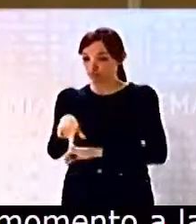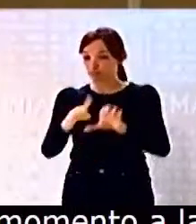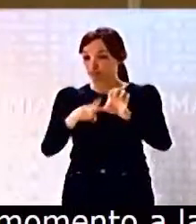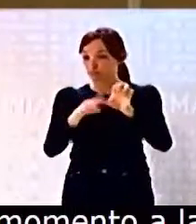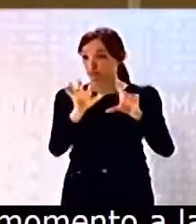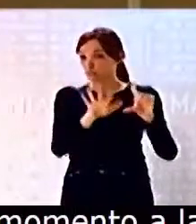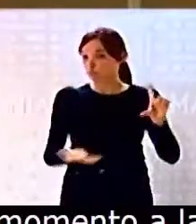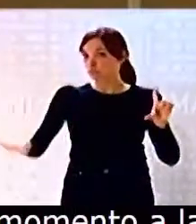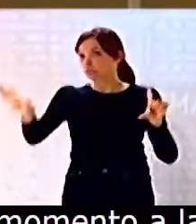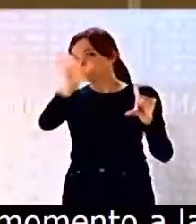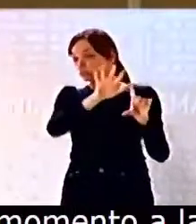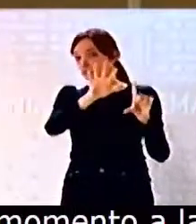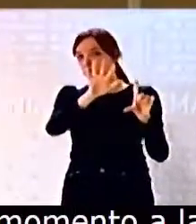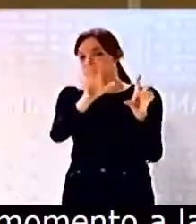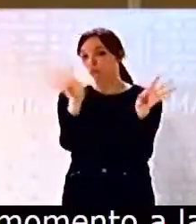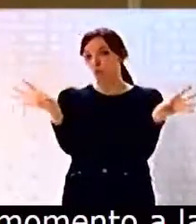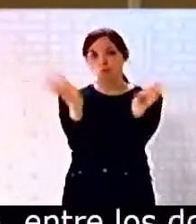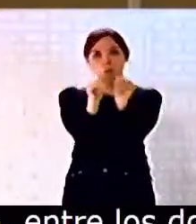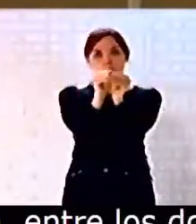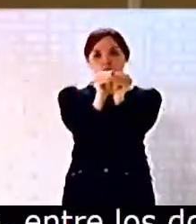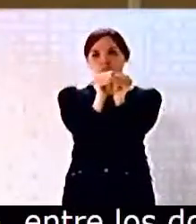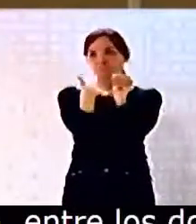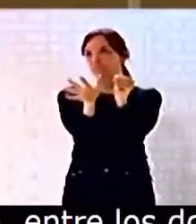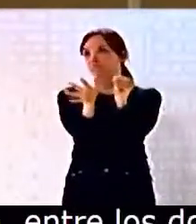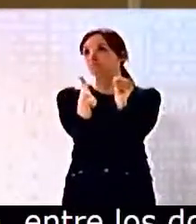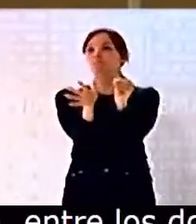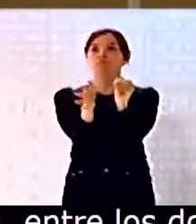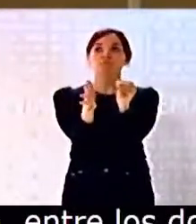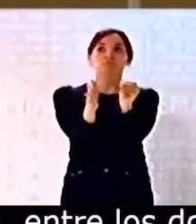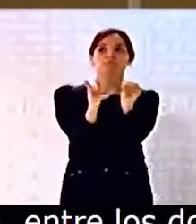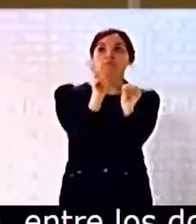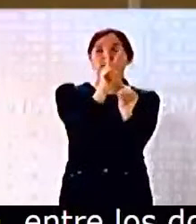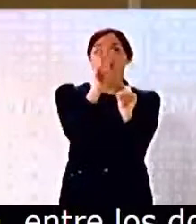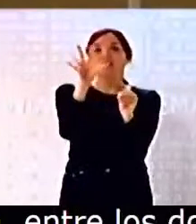los 2 años de nacimiento, habrá alrededor de unos